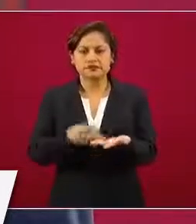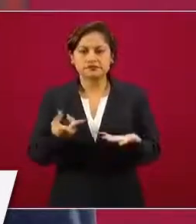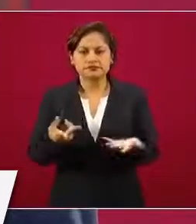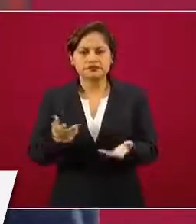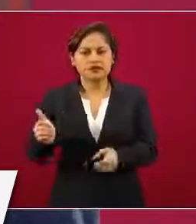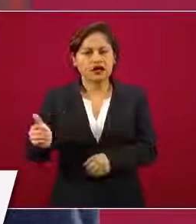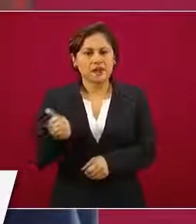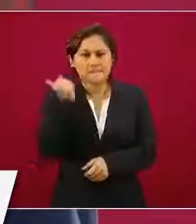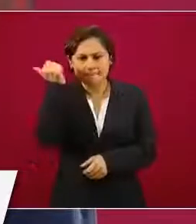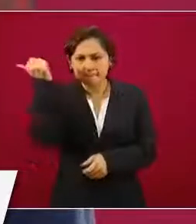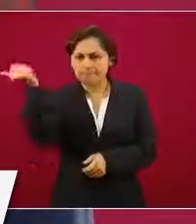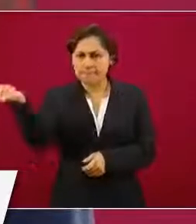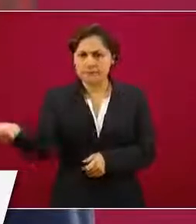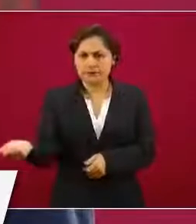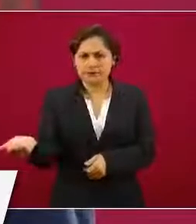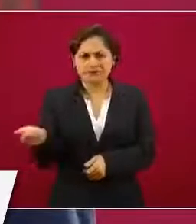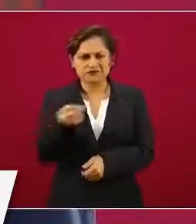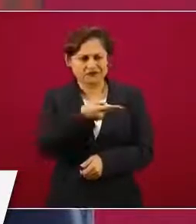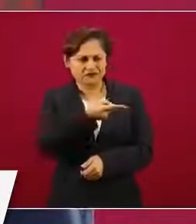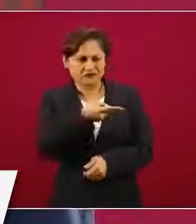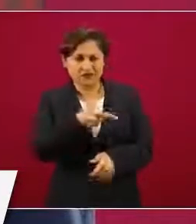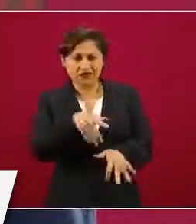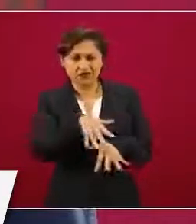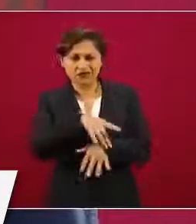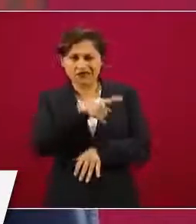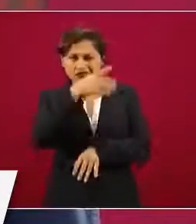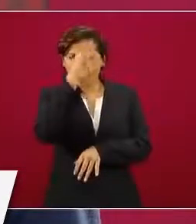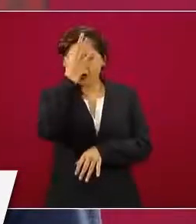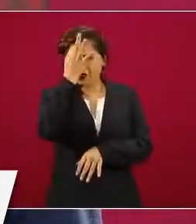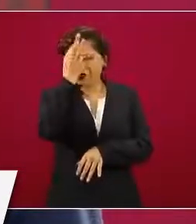aprovecha, no seas tonto,